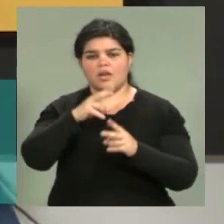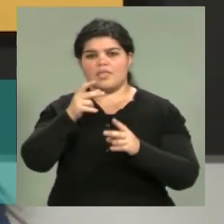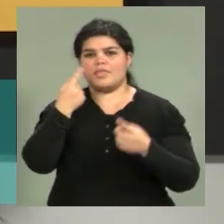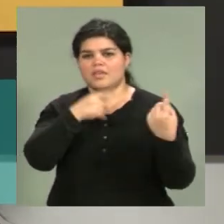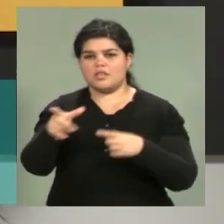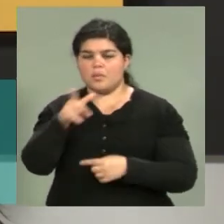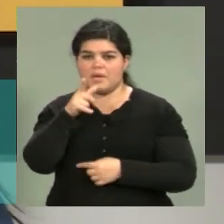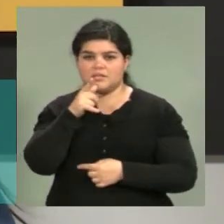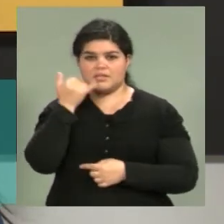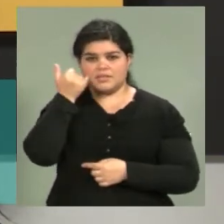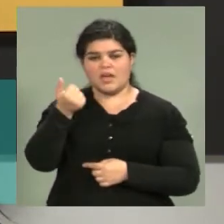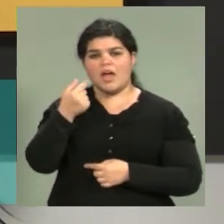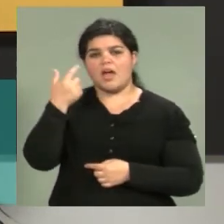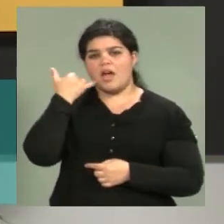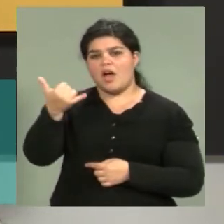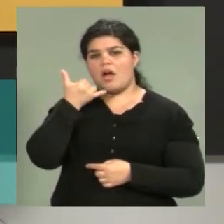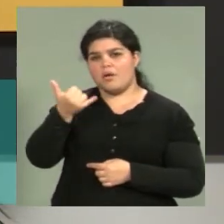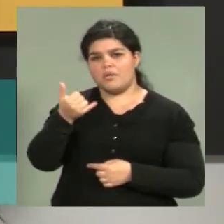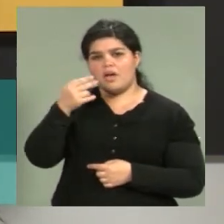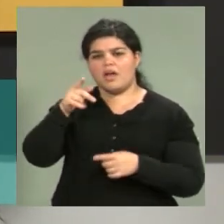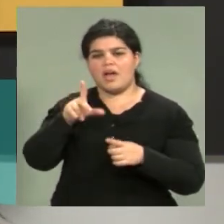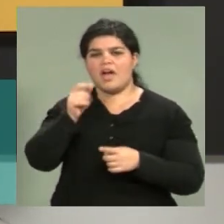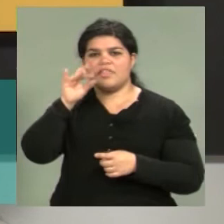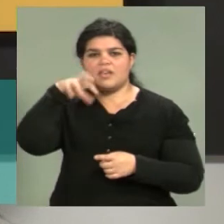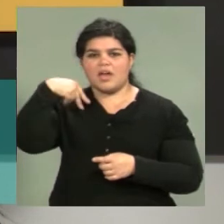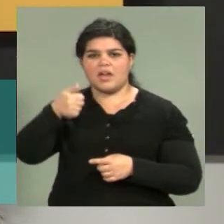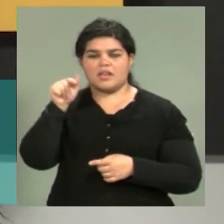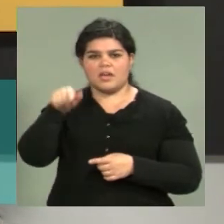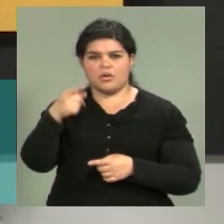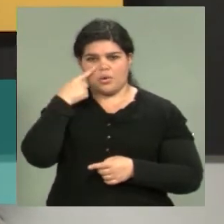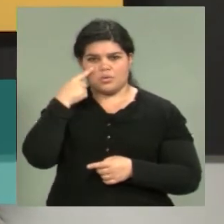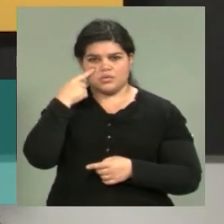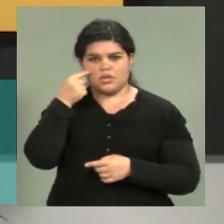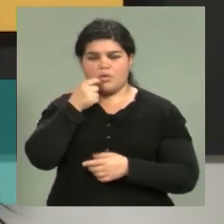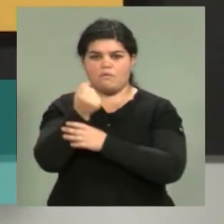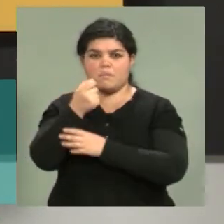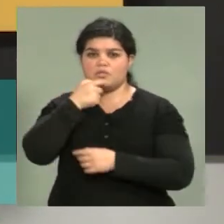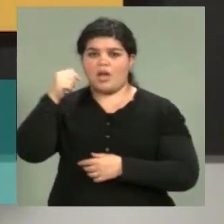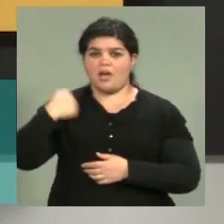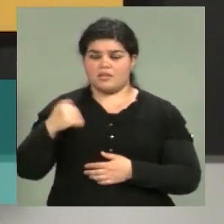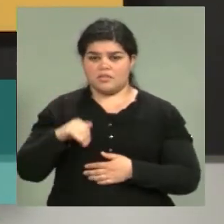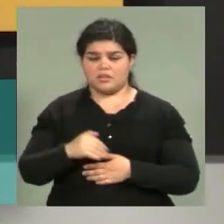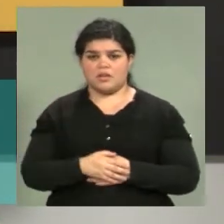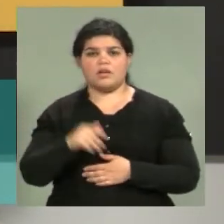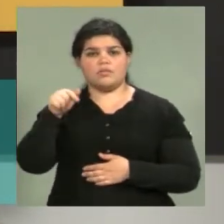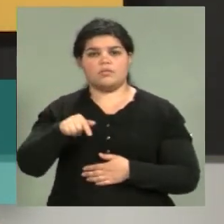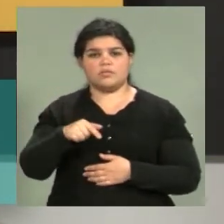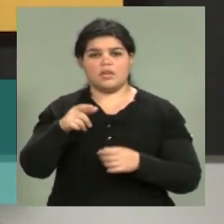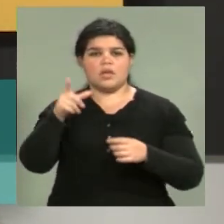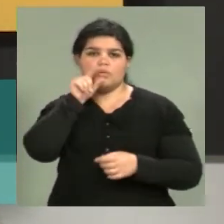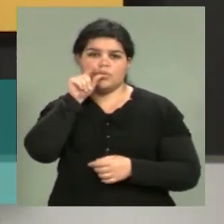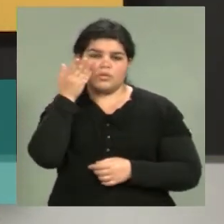Estuvimos hablando con Adriana Díez, hermana de Marcelo Díez, un caso muy conocido en la Argentina. Ustedes están a través de las redes